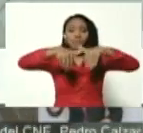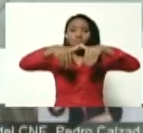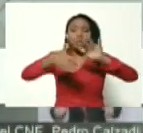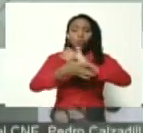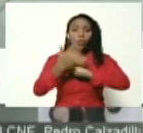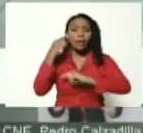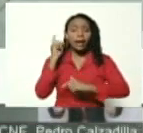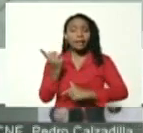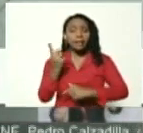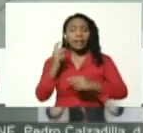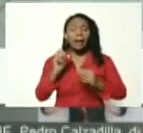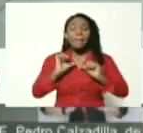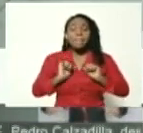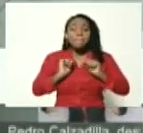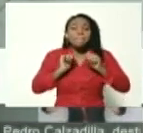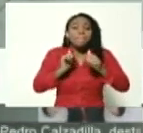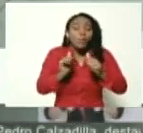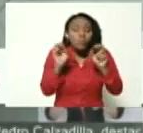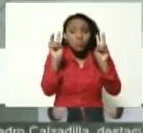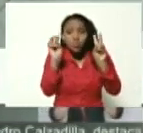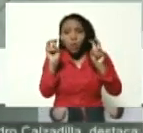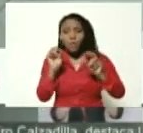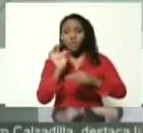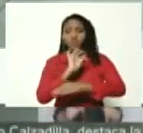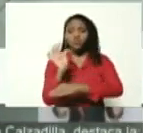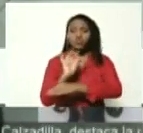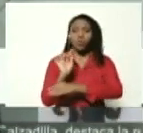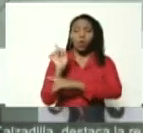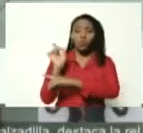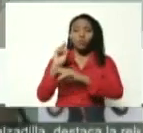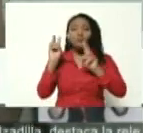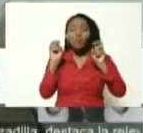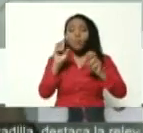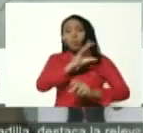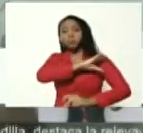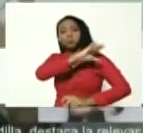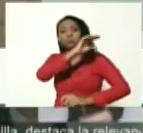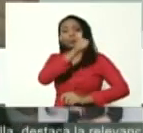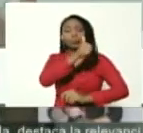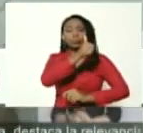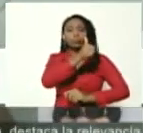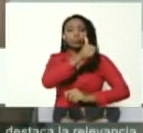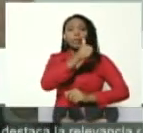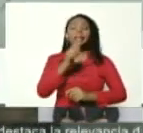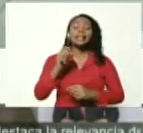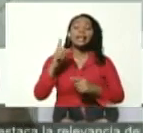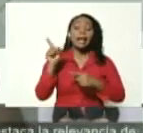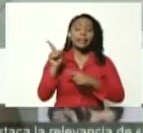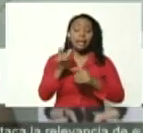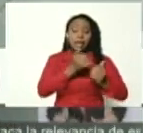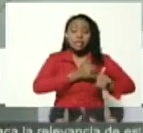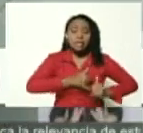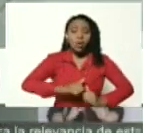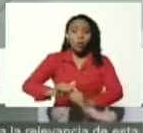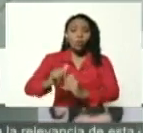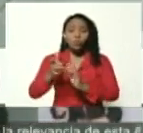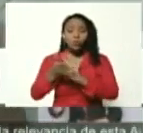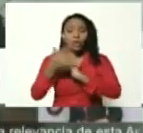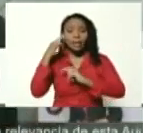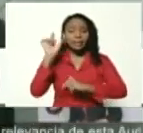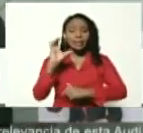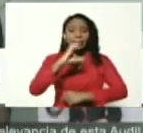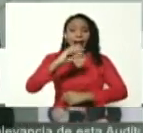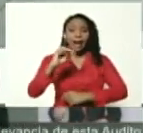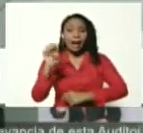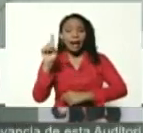está iniciándose en sus funciones, este nuevo directorio, y por supuesto, hijo de ese Consejo Nacional Electoral también,